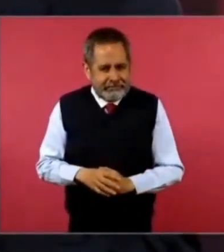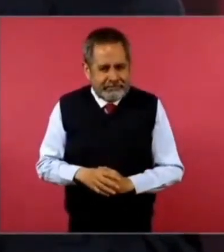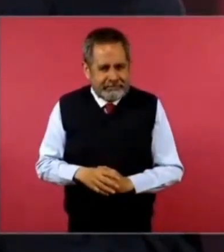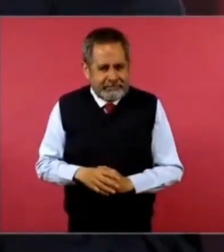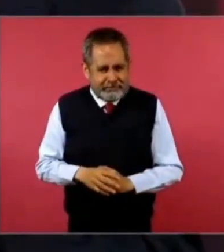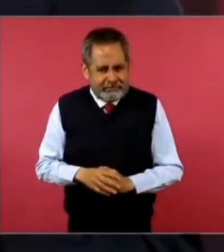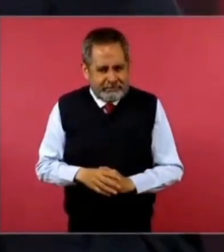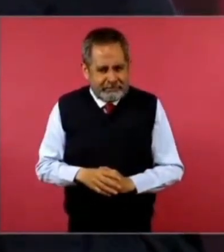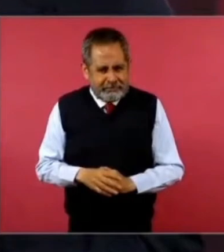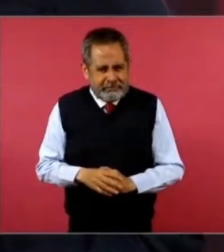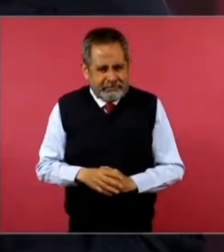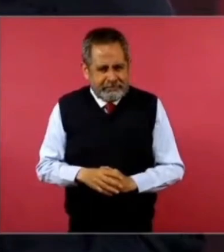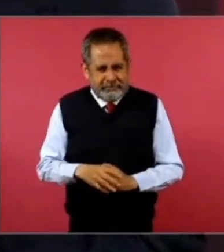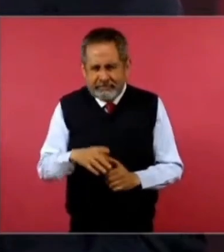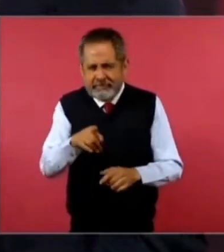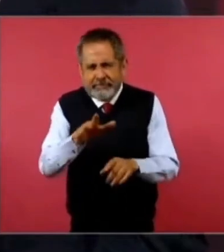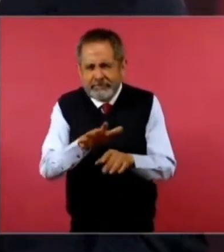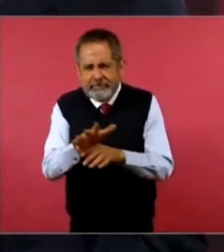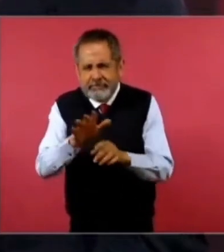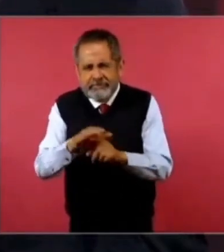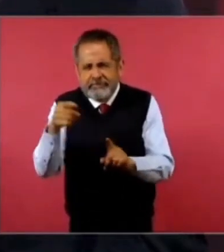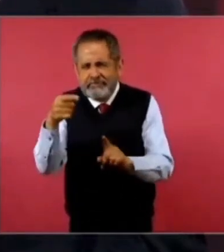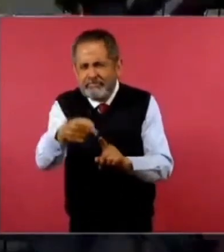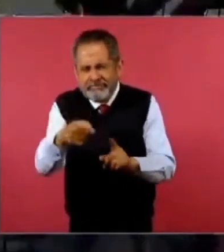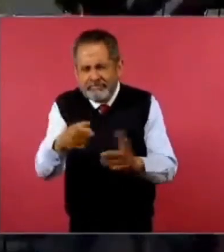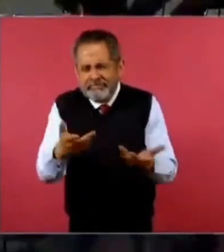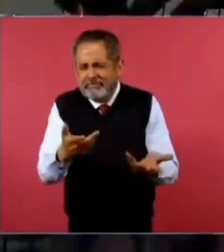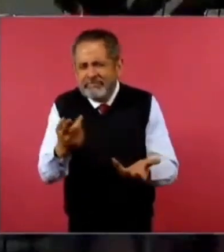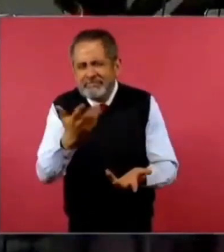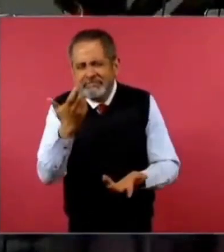sí lo entrevisté. ¿de qué se trata?